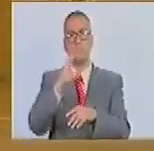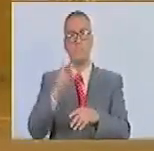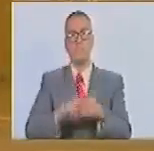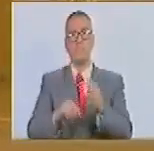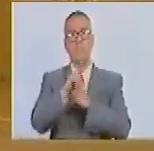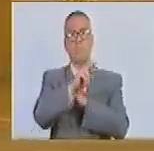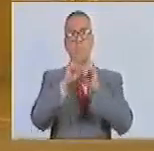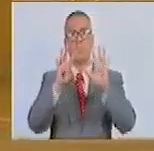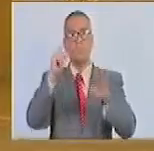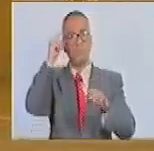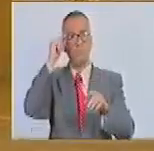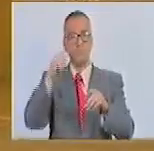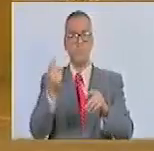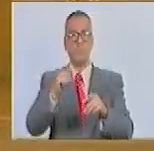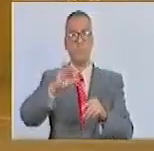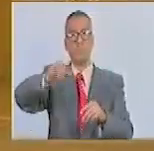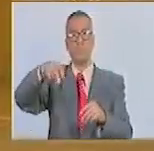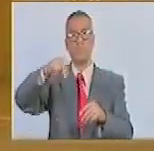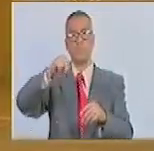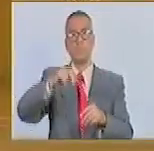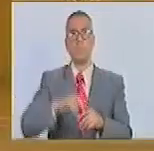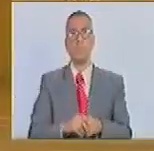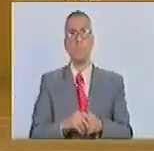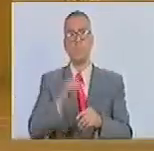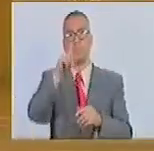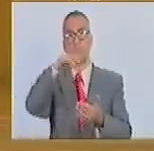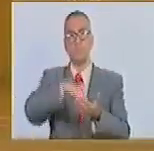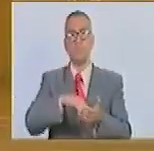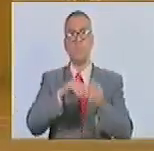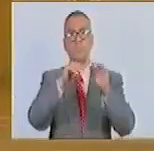a los 29 días del mes de junio de